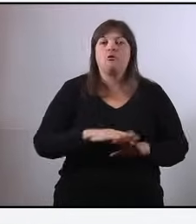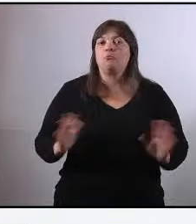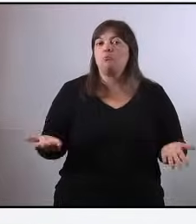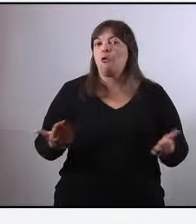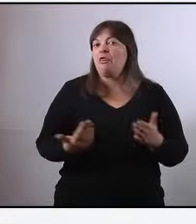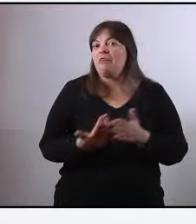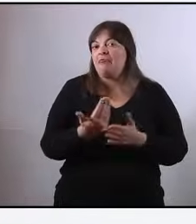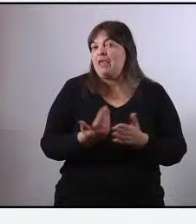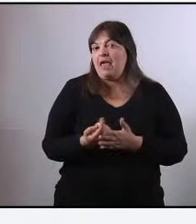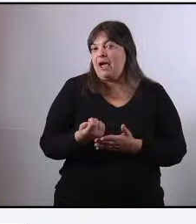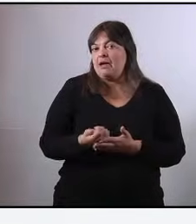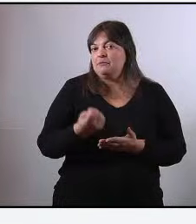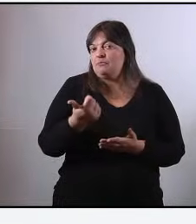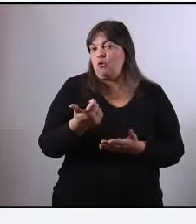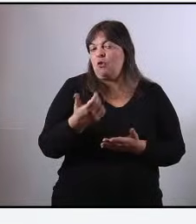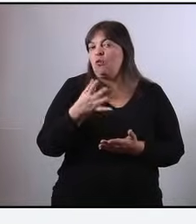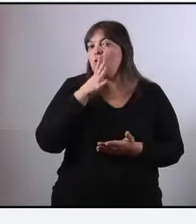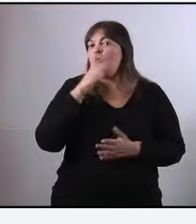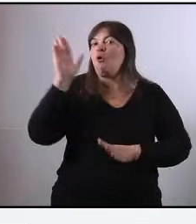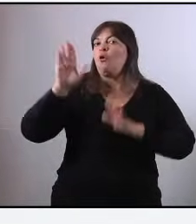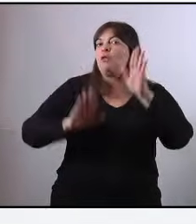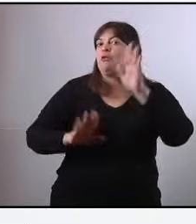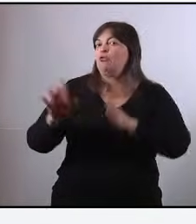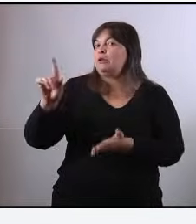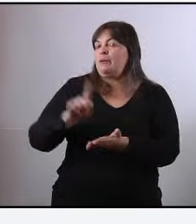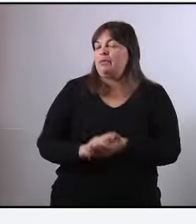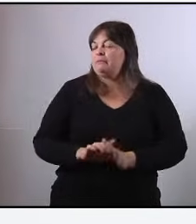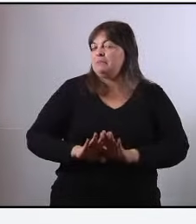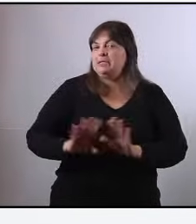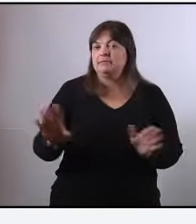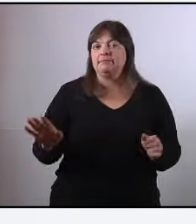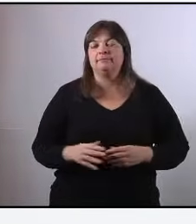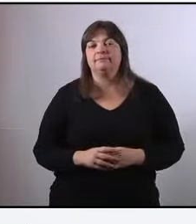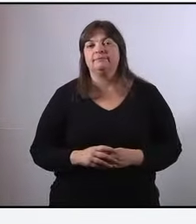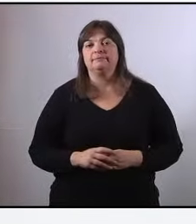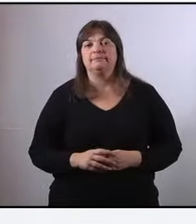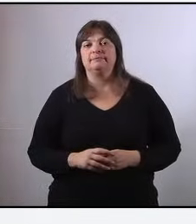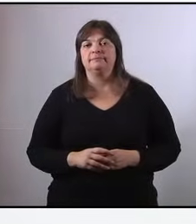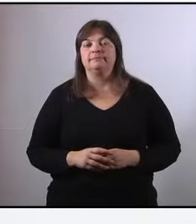días en tener que volver a sacar esa licitación, nada más.